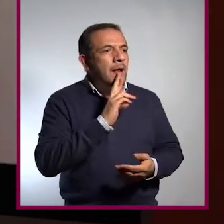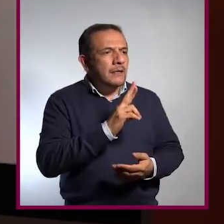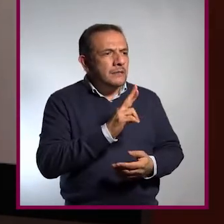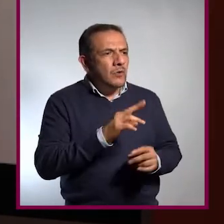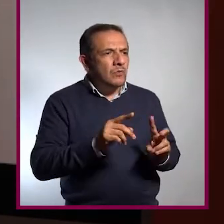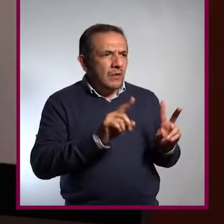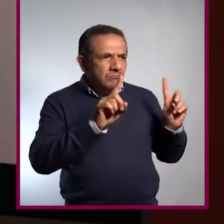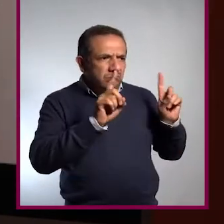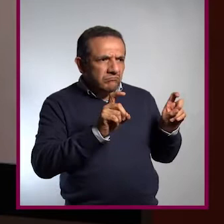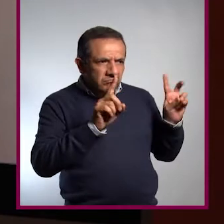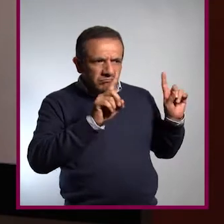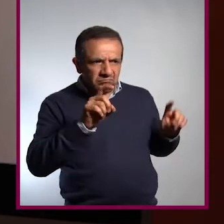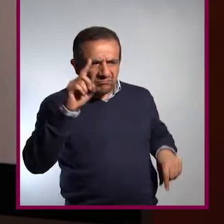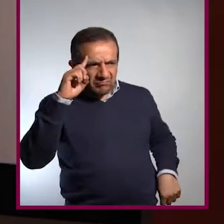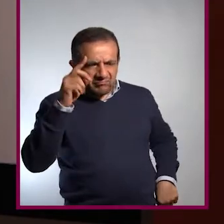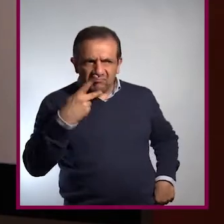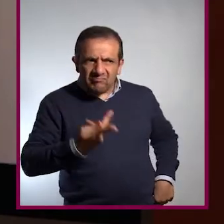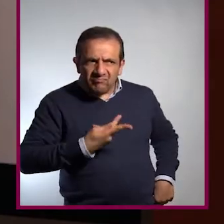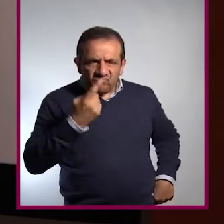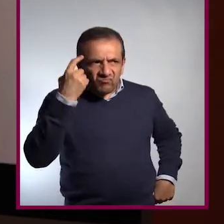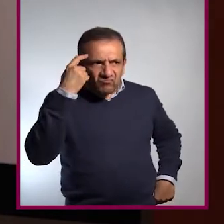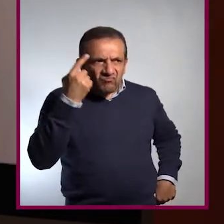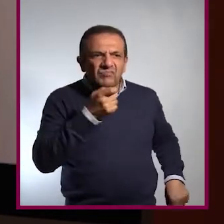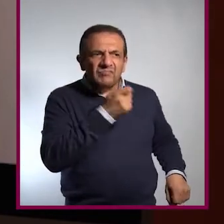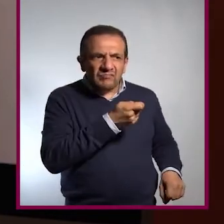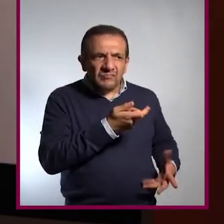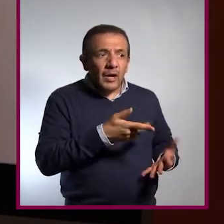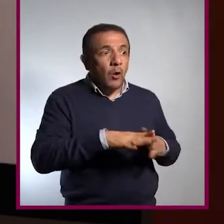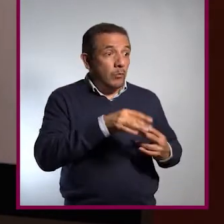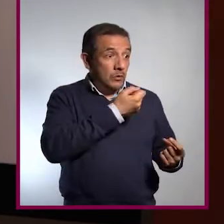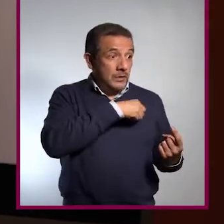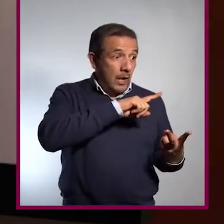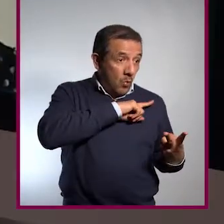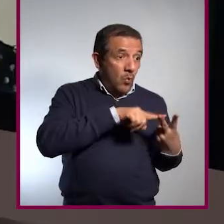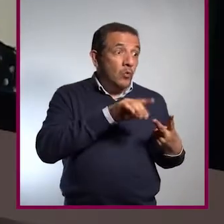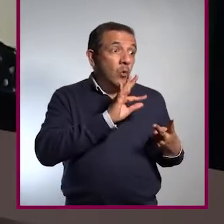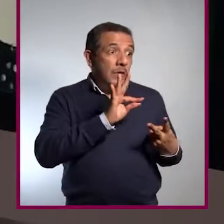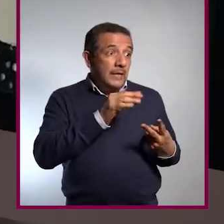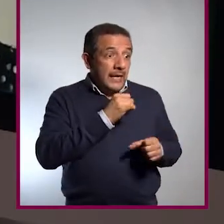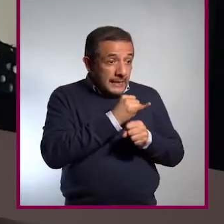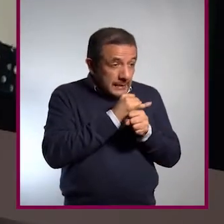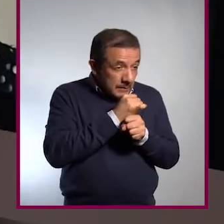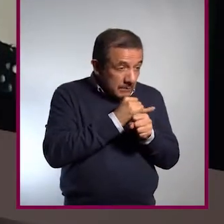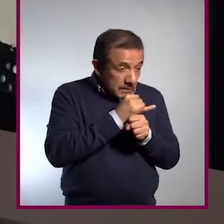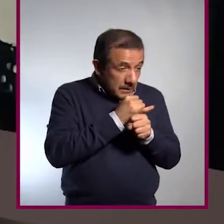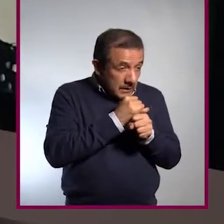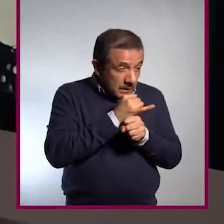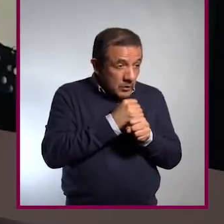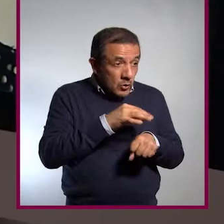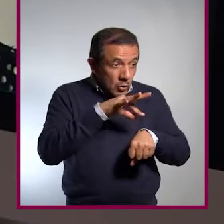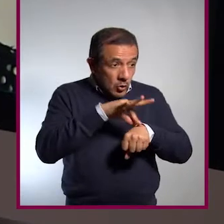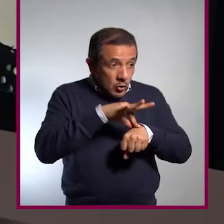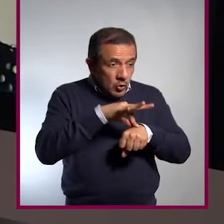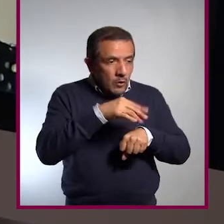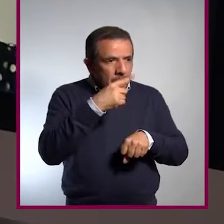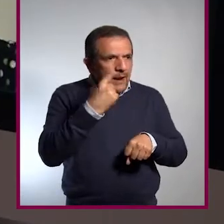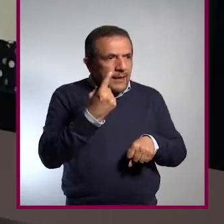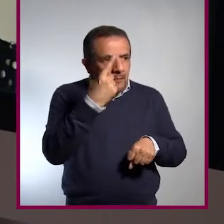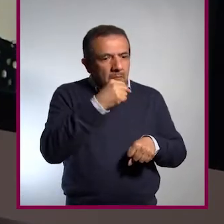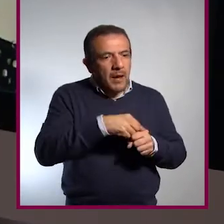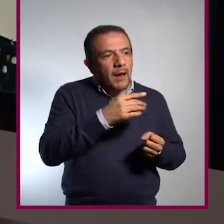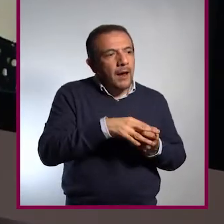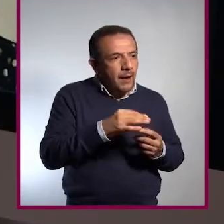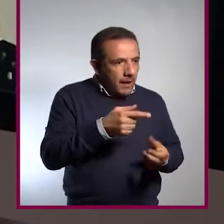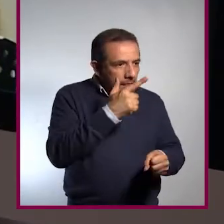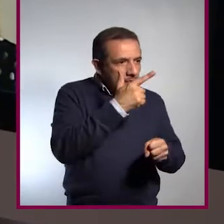diferentes interrogantes. Nos podemos preguntar lo que sea que tenga que ver con la salud y la investigación médica se realiza con el